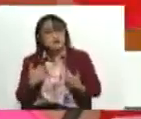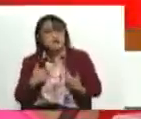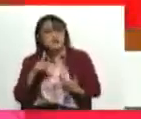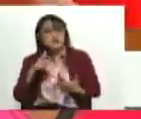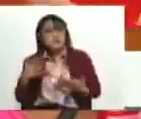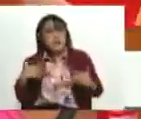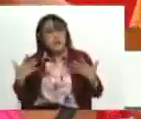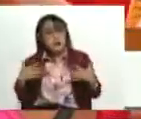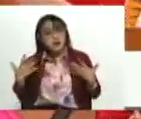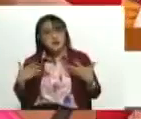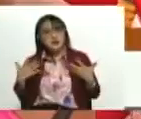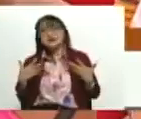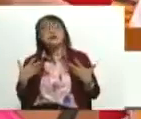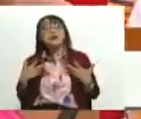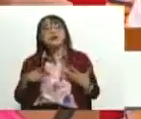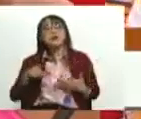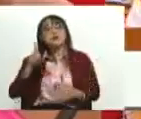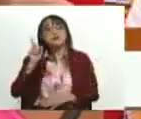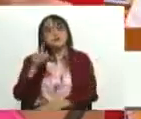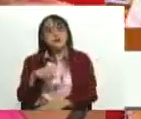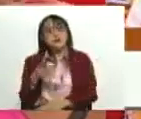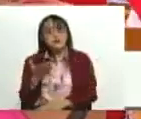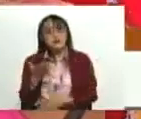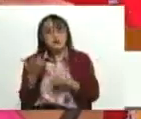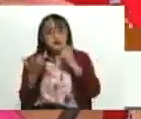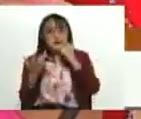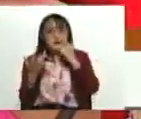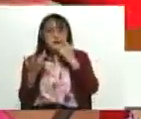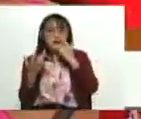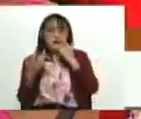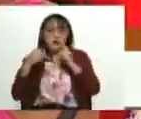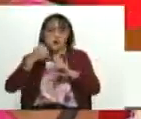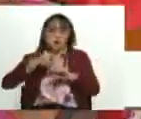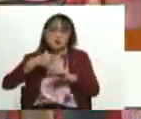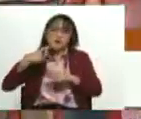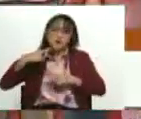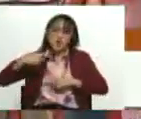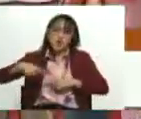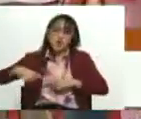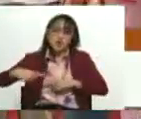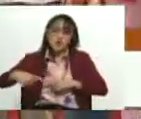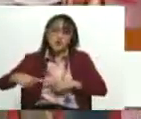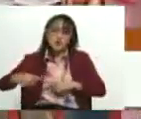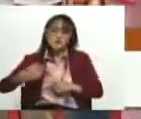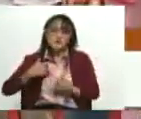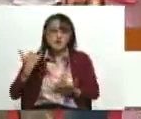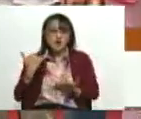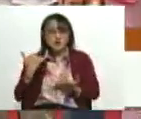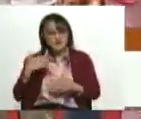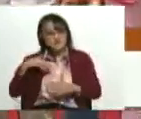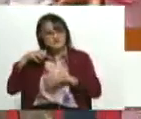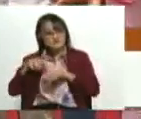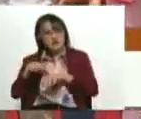se contenta y también anda en batalla todos los días. Miren, yo venía marchando ahorita